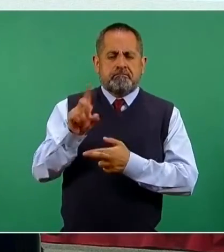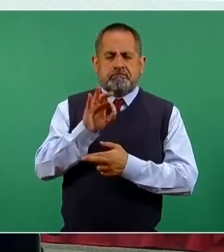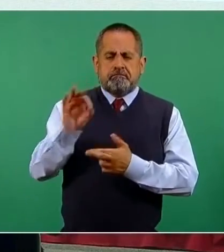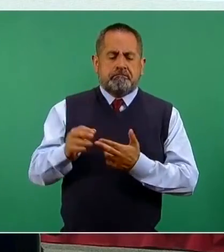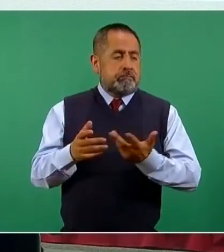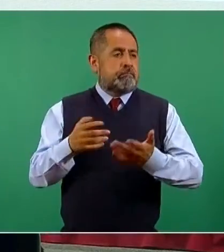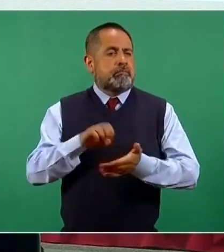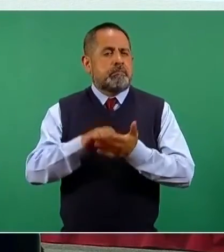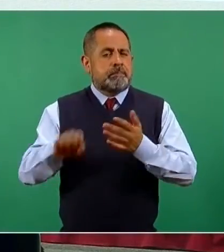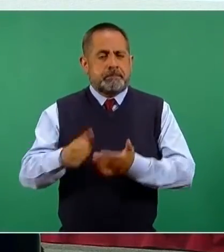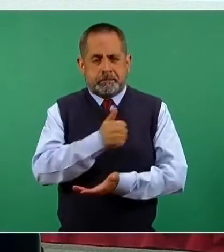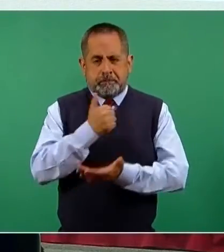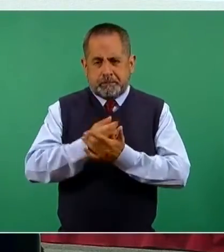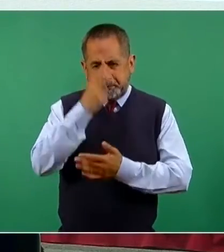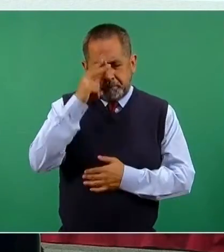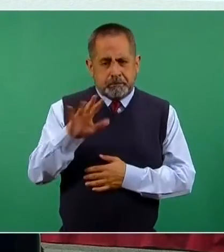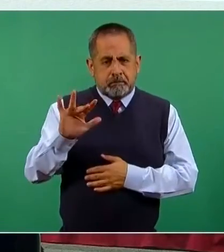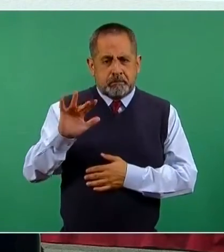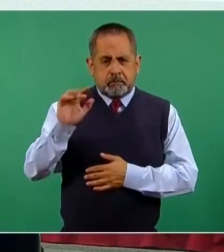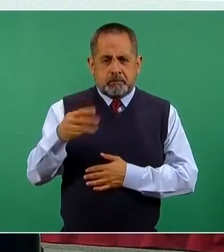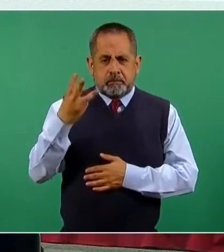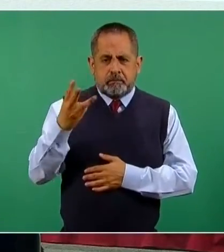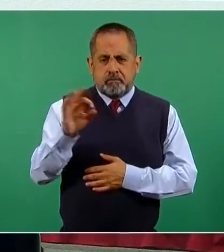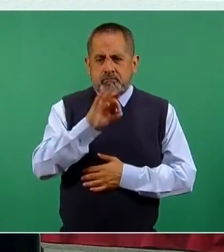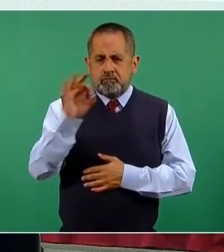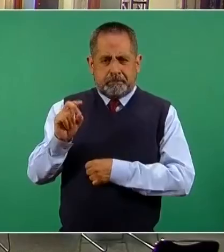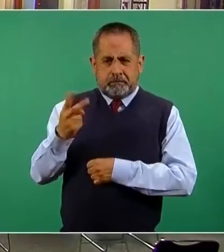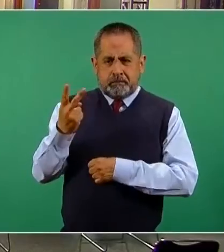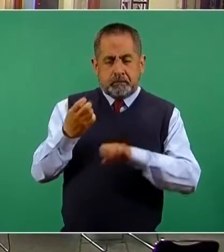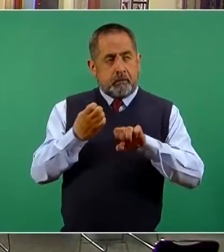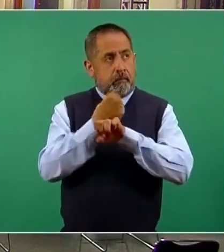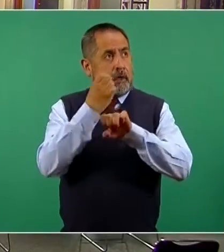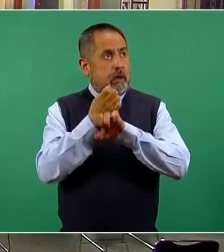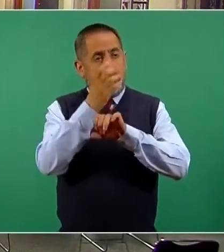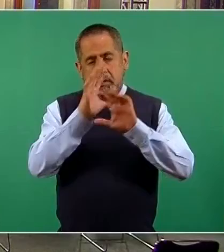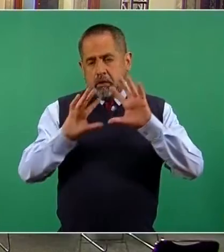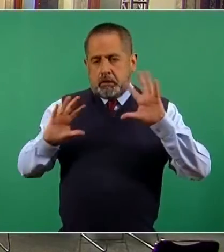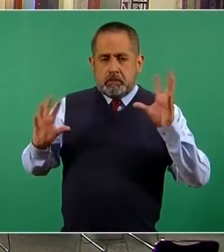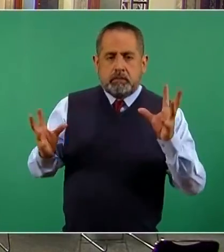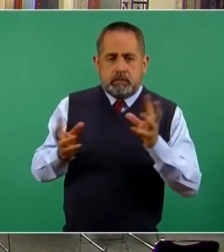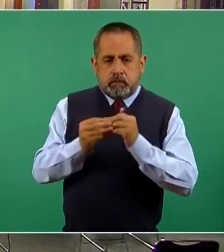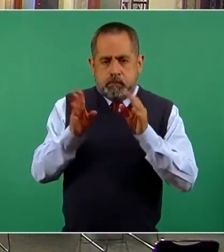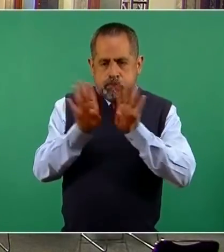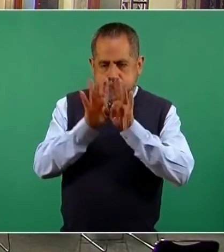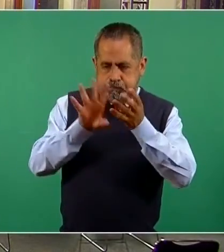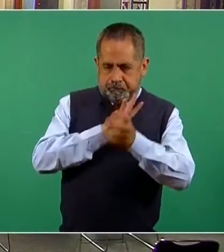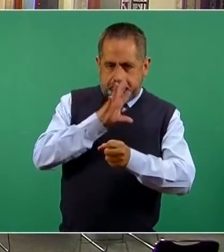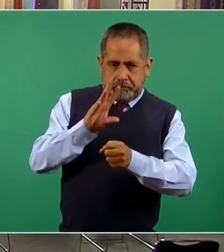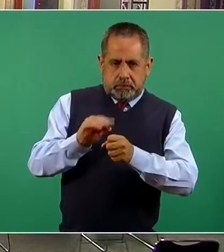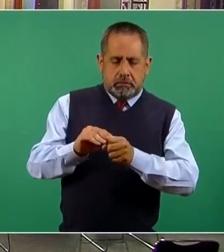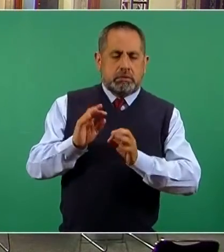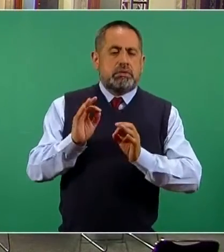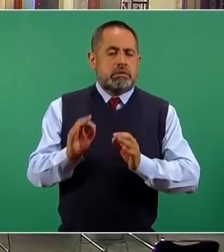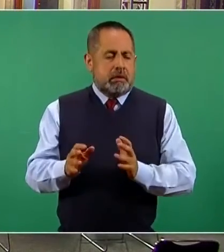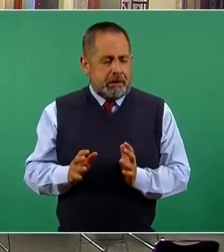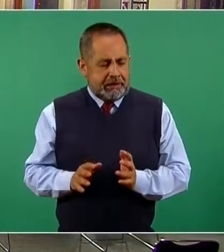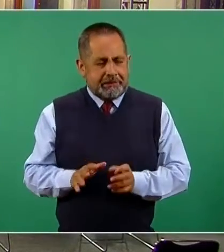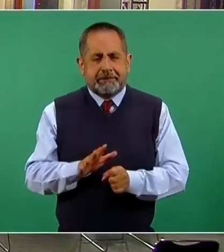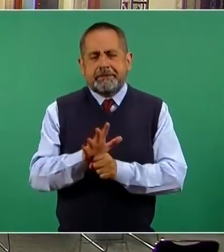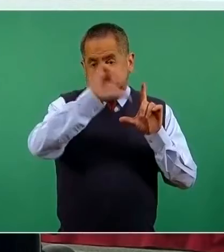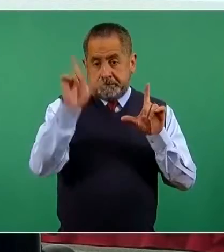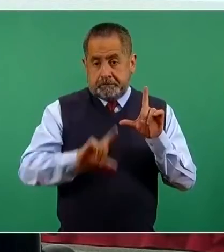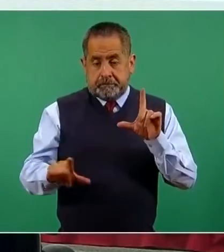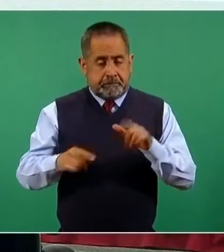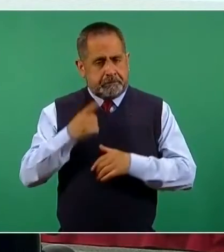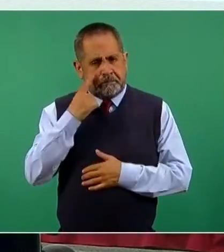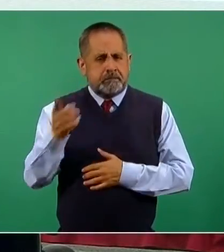y que la cantidad de ciudadanos vacunados llegó a los 2 millones 583 mil 435 en relación a la ocupación